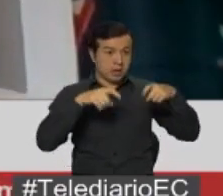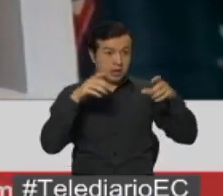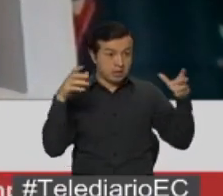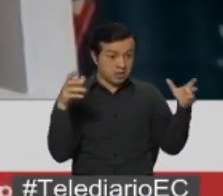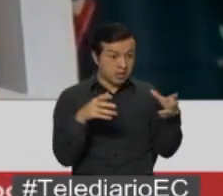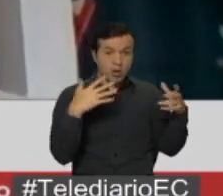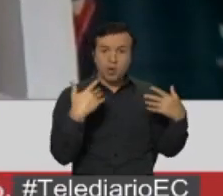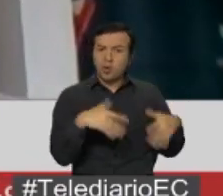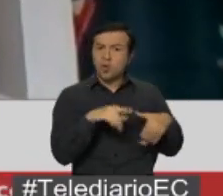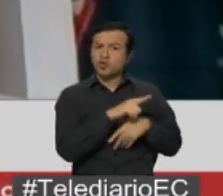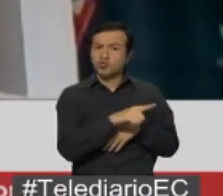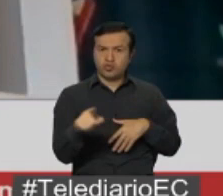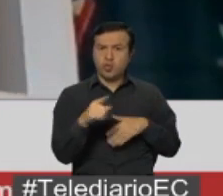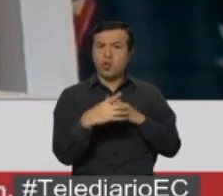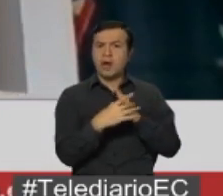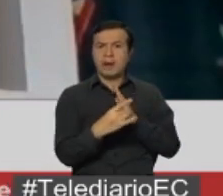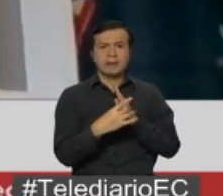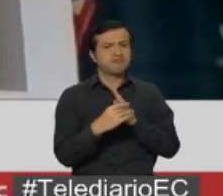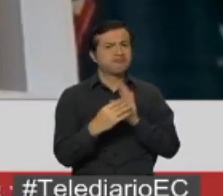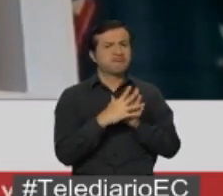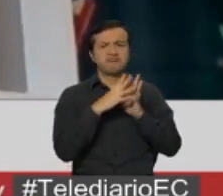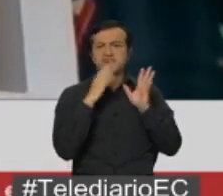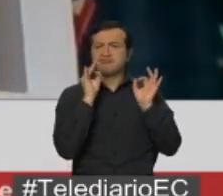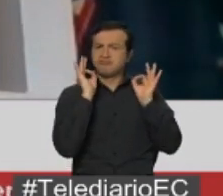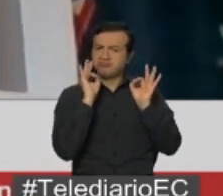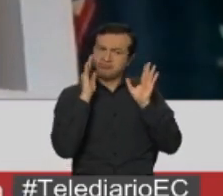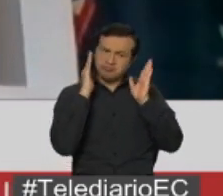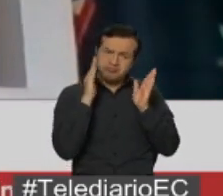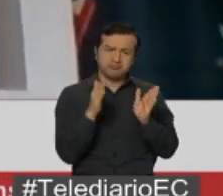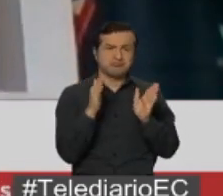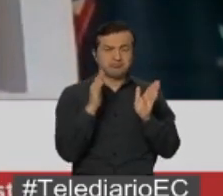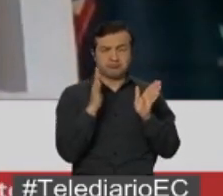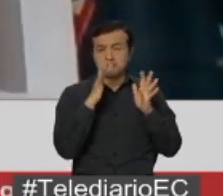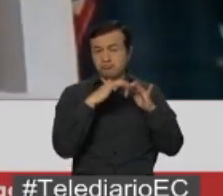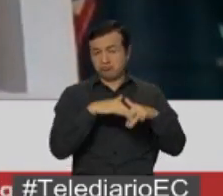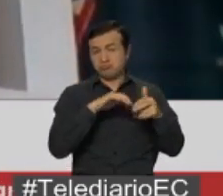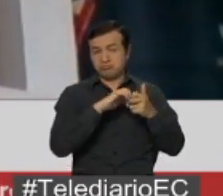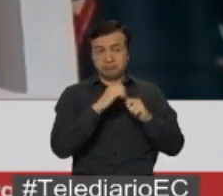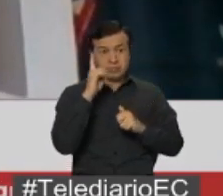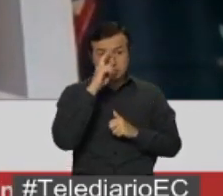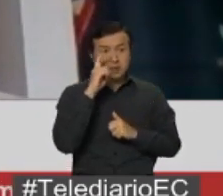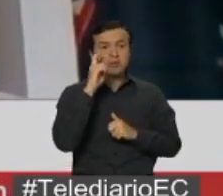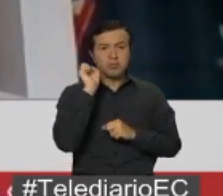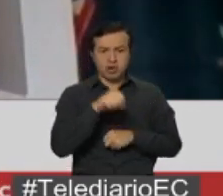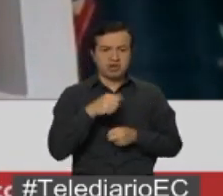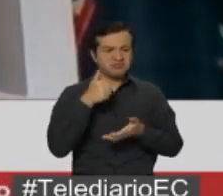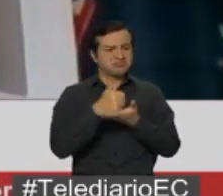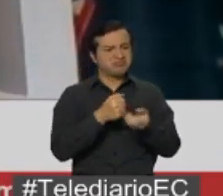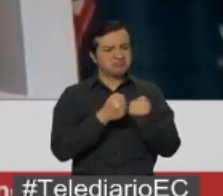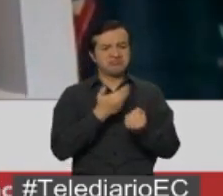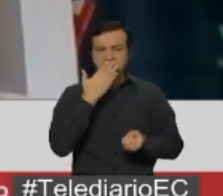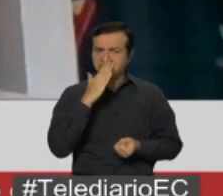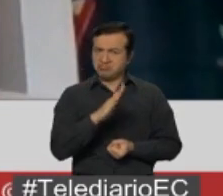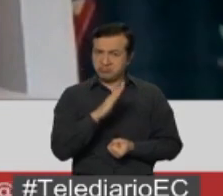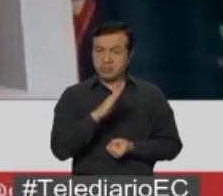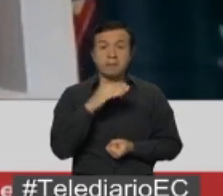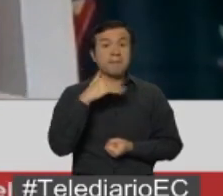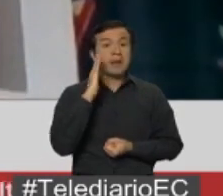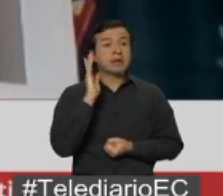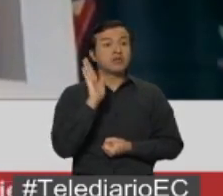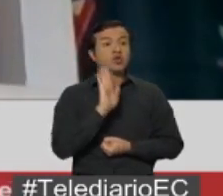precisamente para poder responder a estas situaciones de crisis y no sólo es de eso es la situación patrimonial